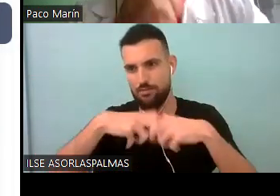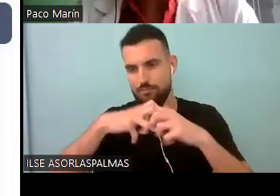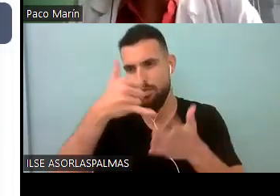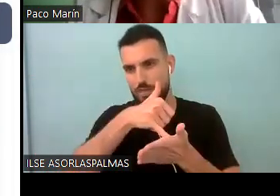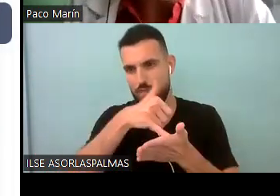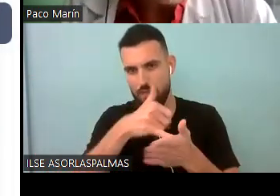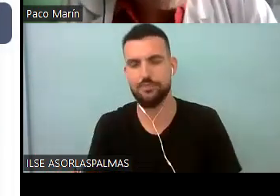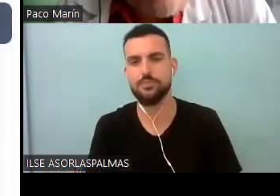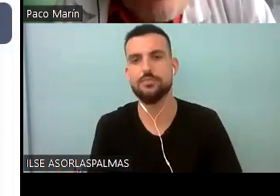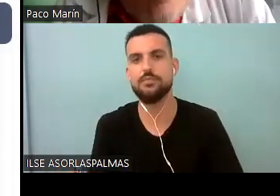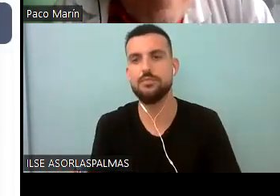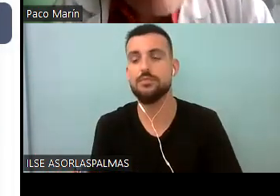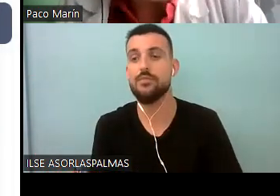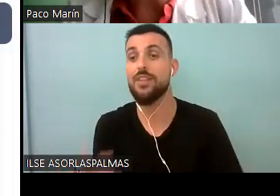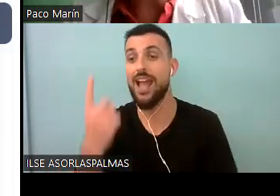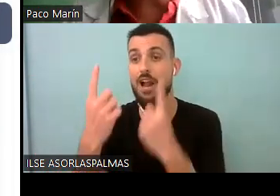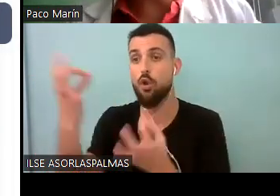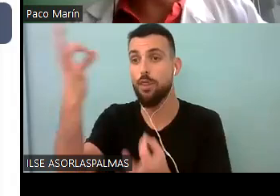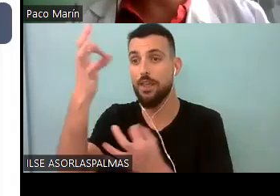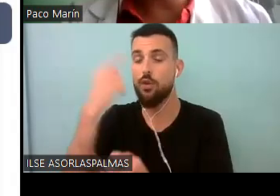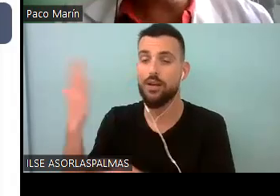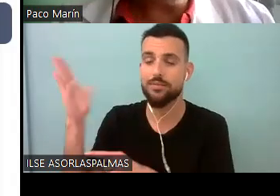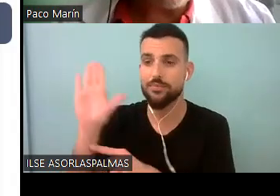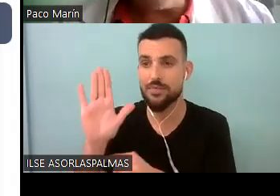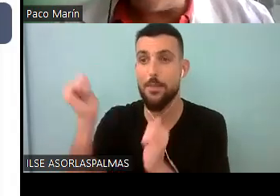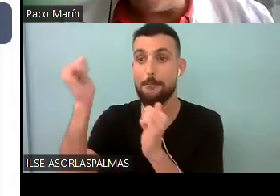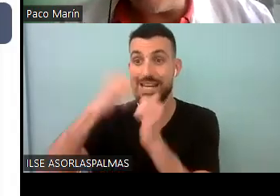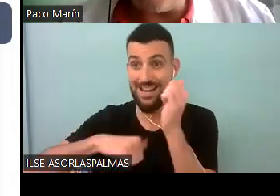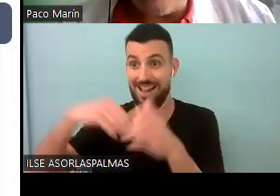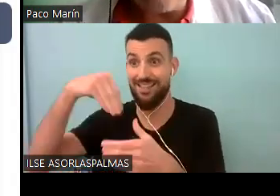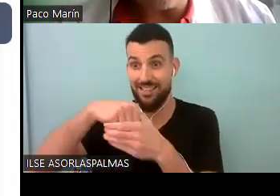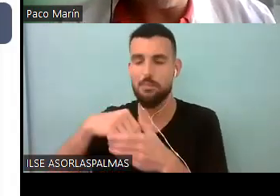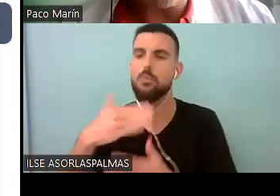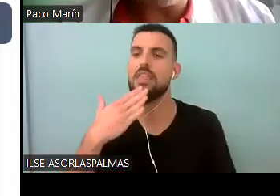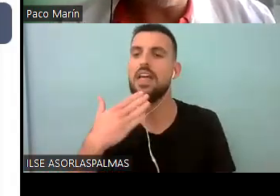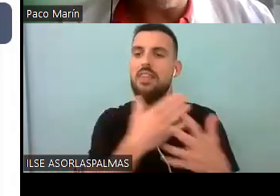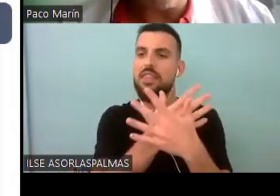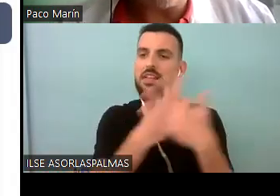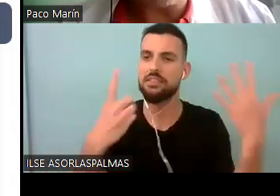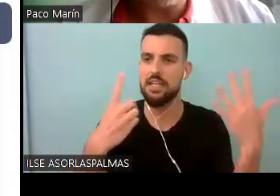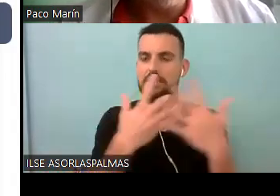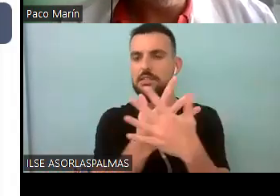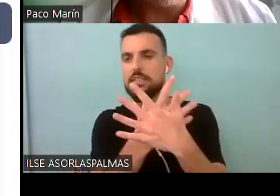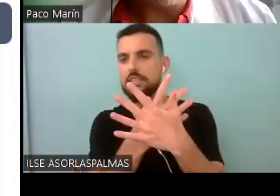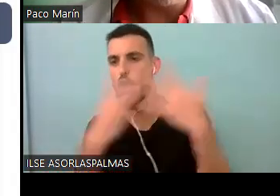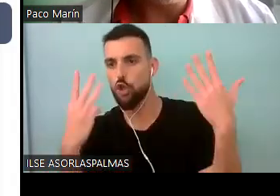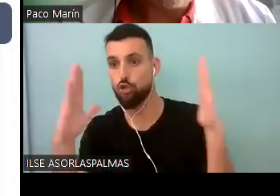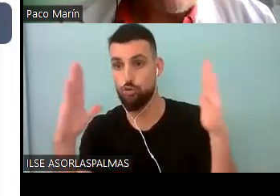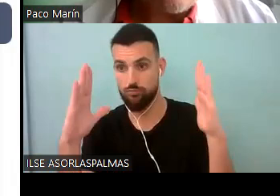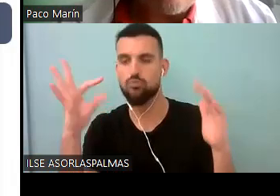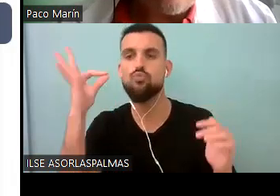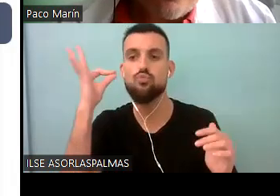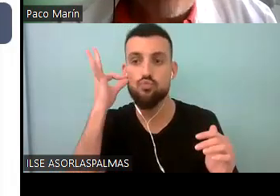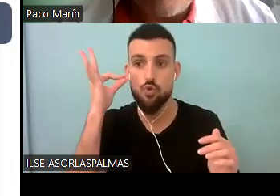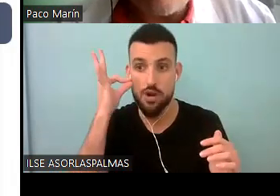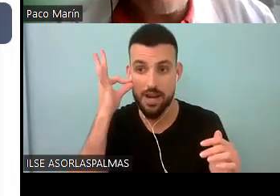Algunas cifras son estas que veis aquí. La densidad mineral ósea a los 16-18 años de edad en mujeres y